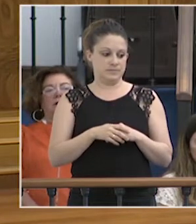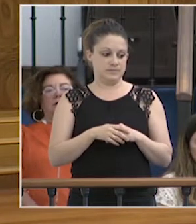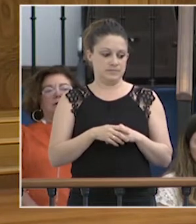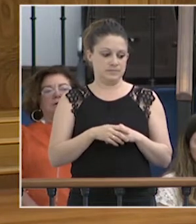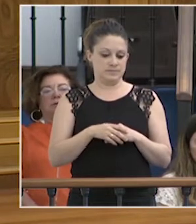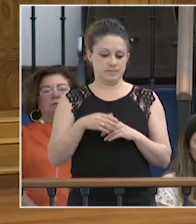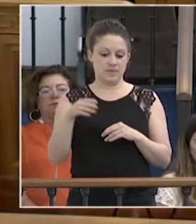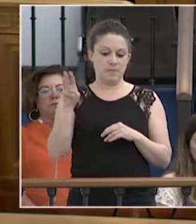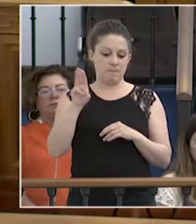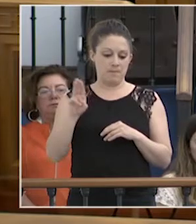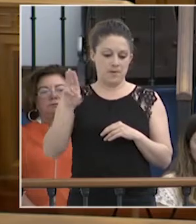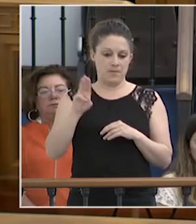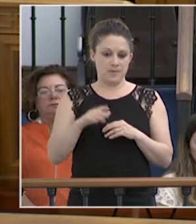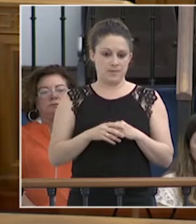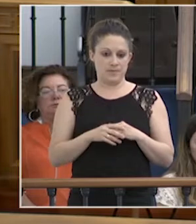Don Pablo Bellido Acevedo.